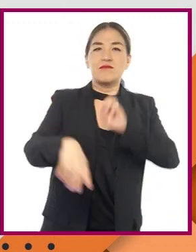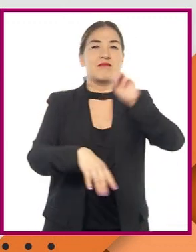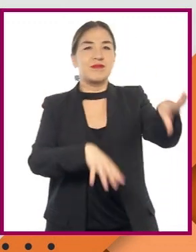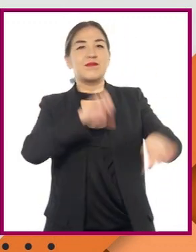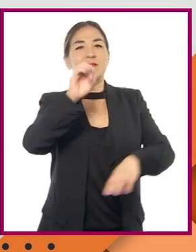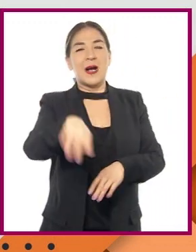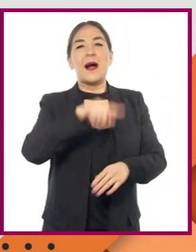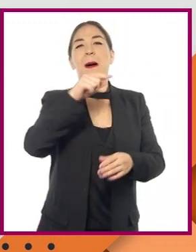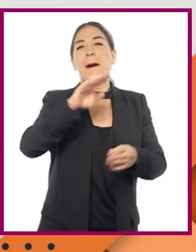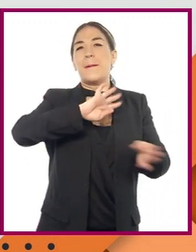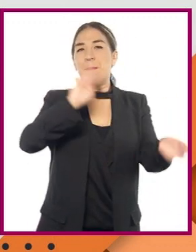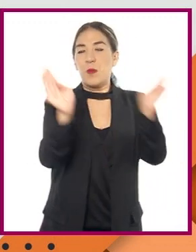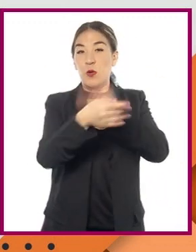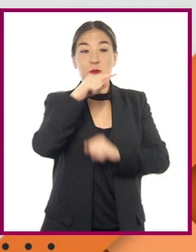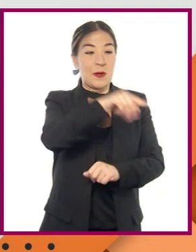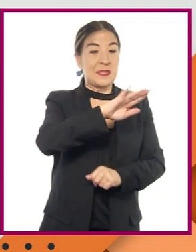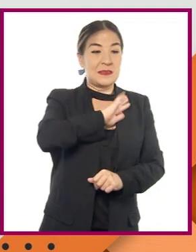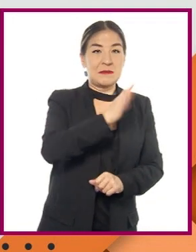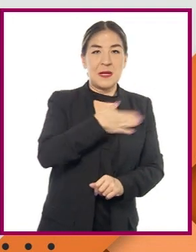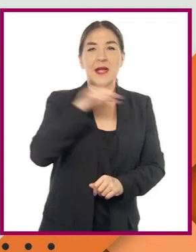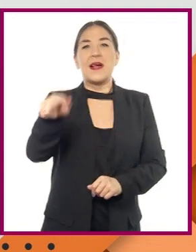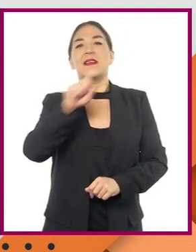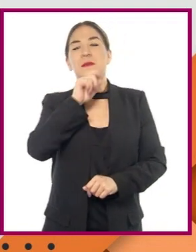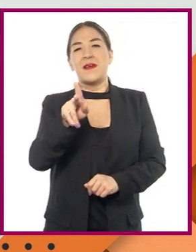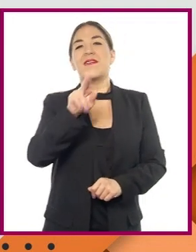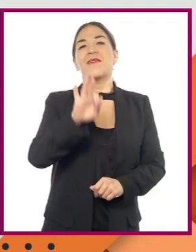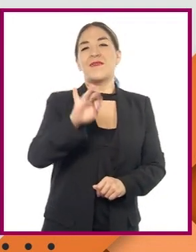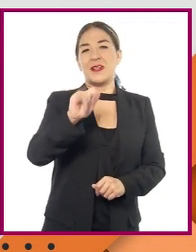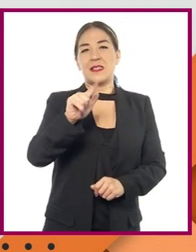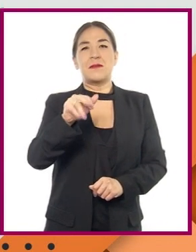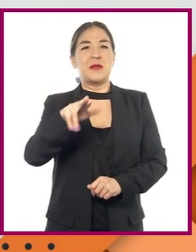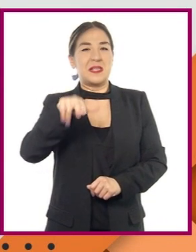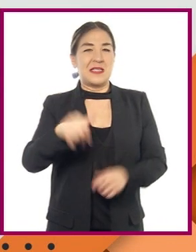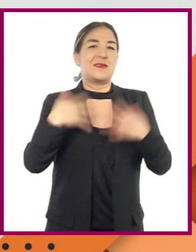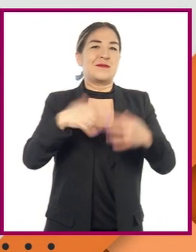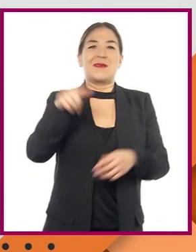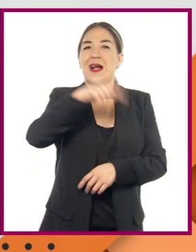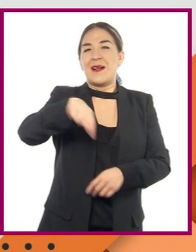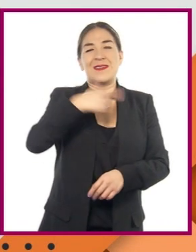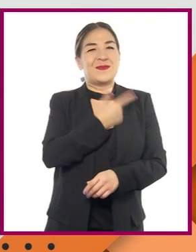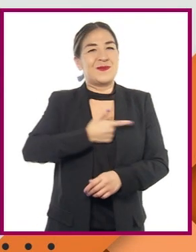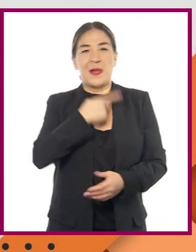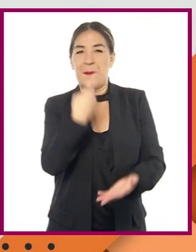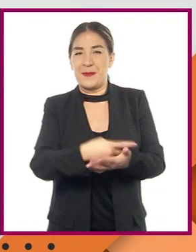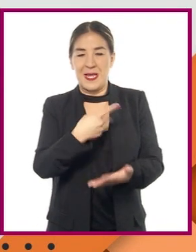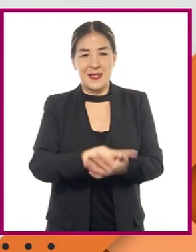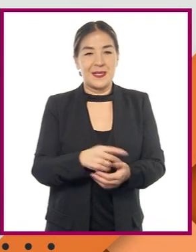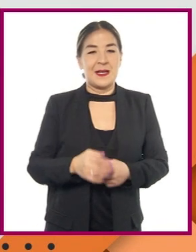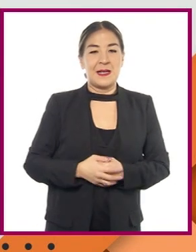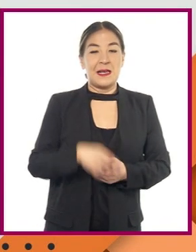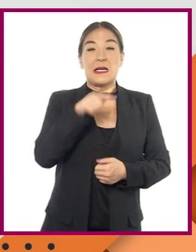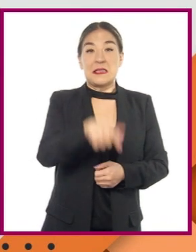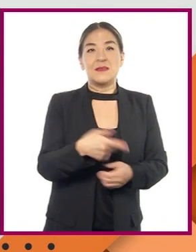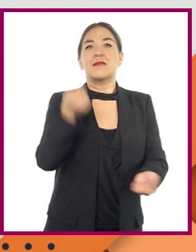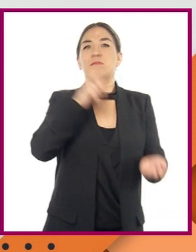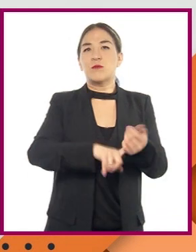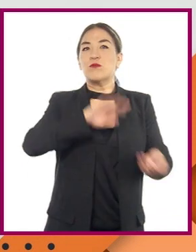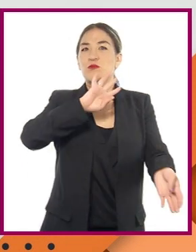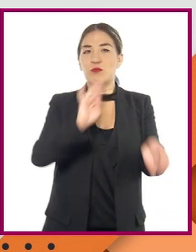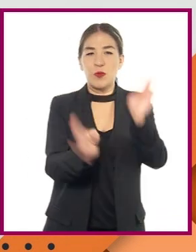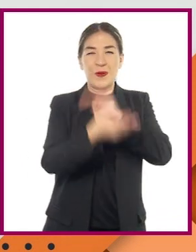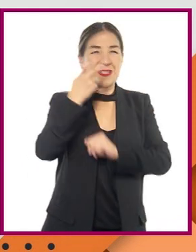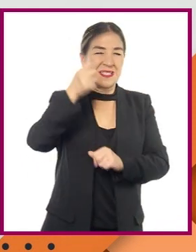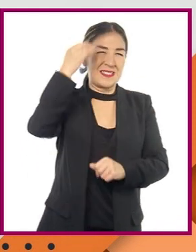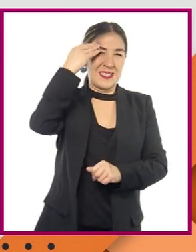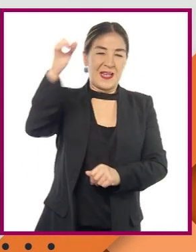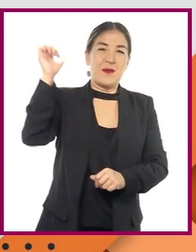y España, donde era sumamente apreciada. Tal fue la importancia de la plata novohispana en el mundo, en